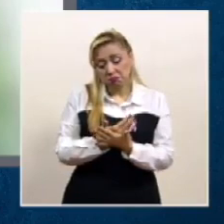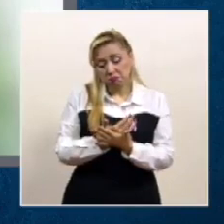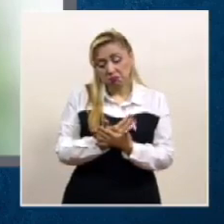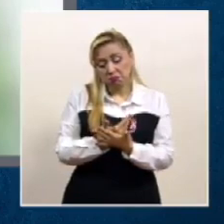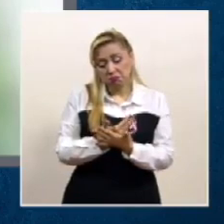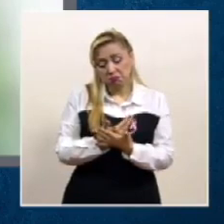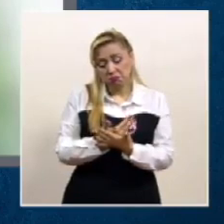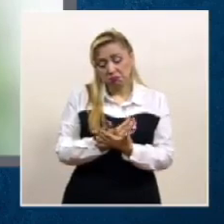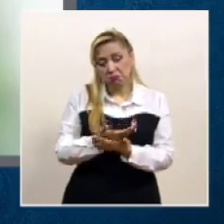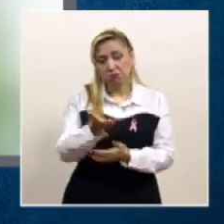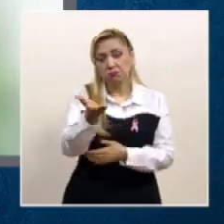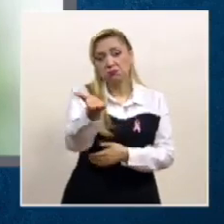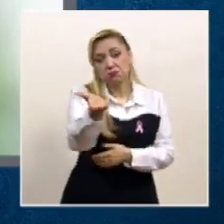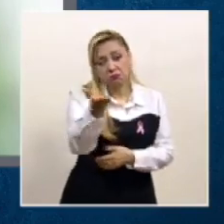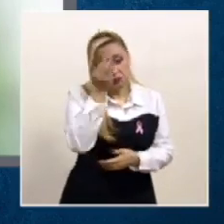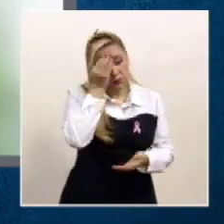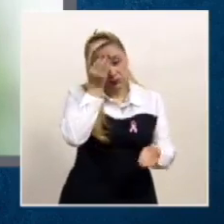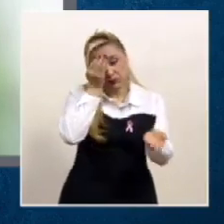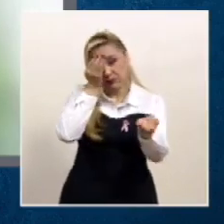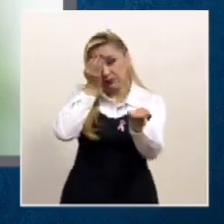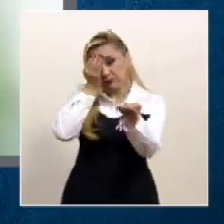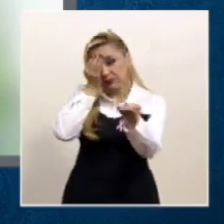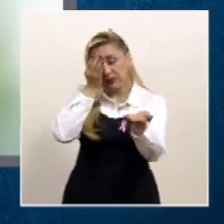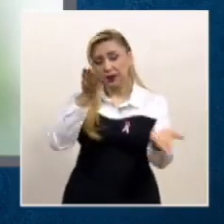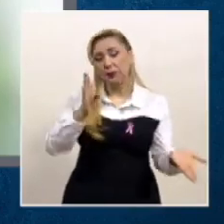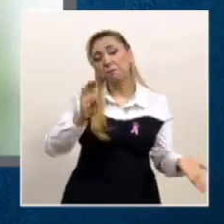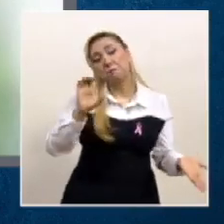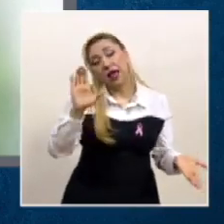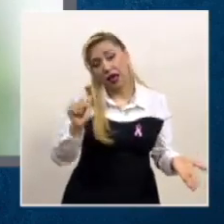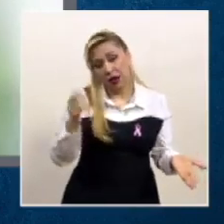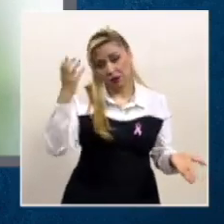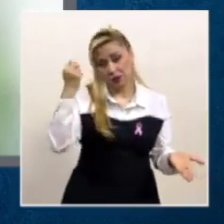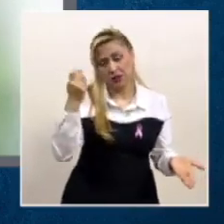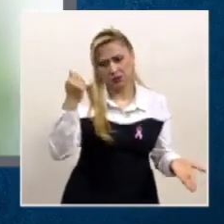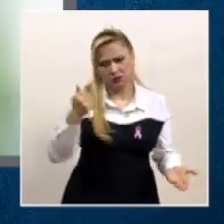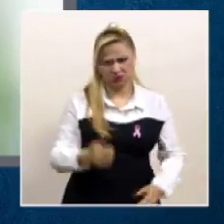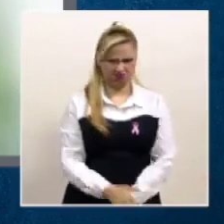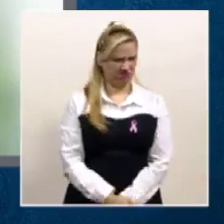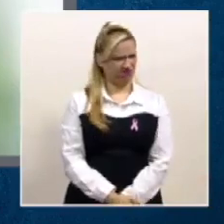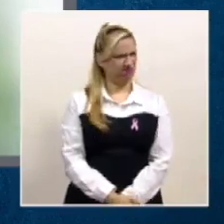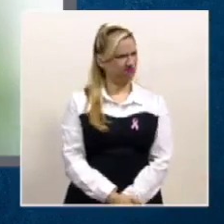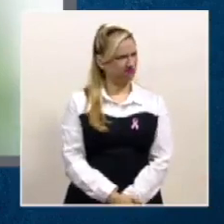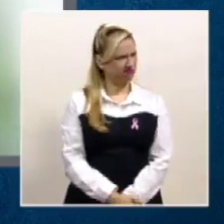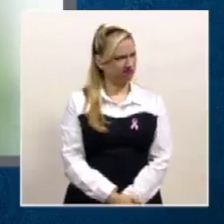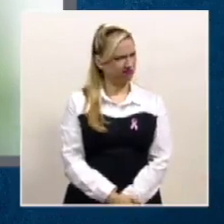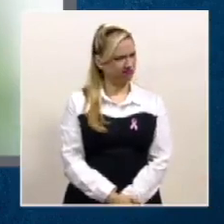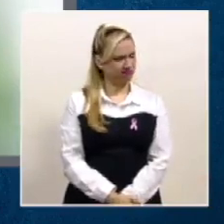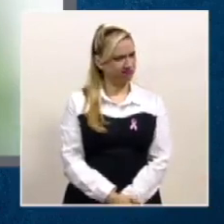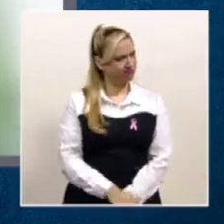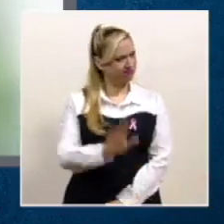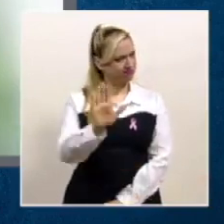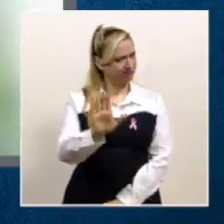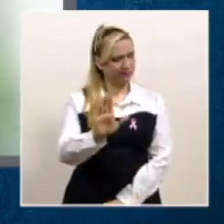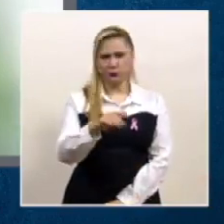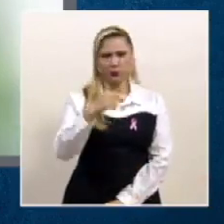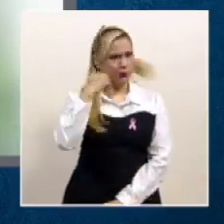la dádiva, una limosna o una beca o una pensión, ¿no? Y siempre hemos dicho,